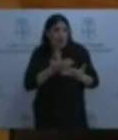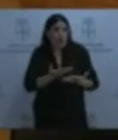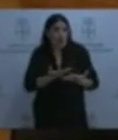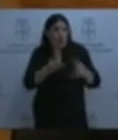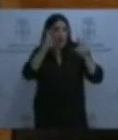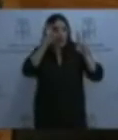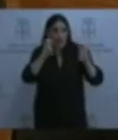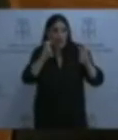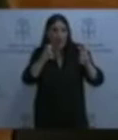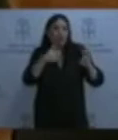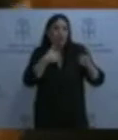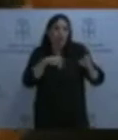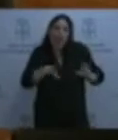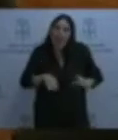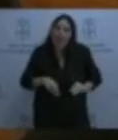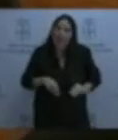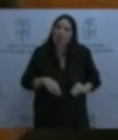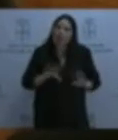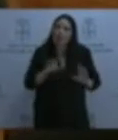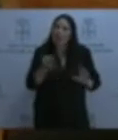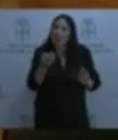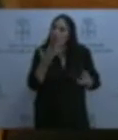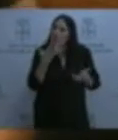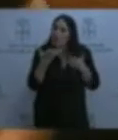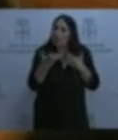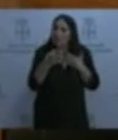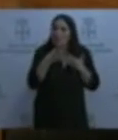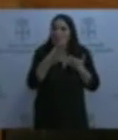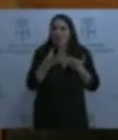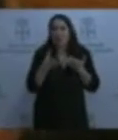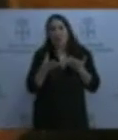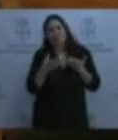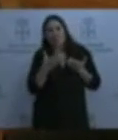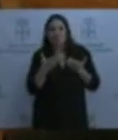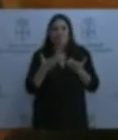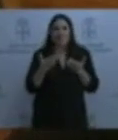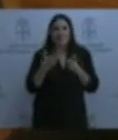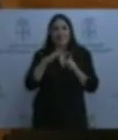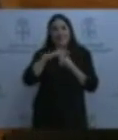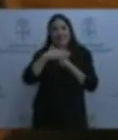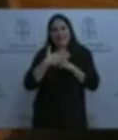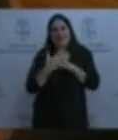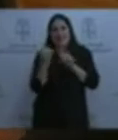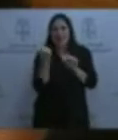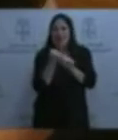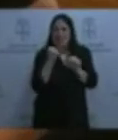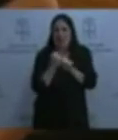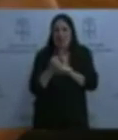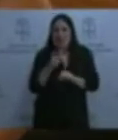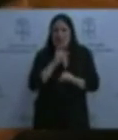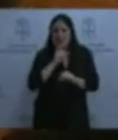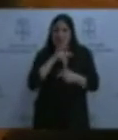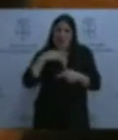cuestión, pero sí remarco que hereda un ecosistema laboral complicado, ¿no? Y aquí,